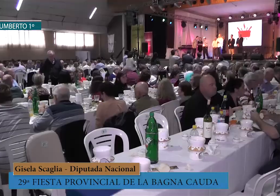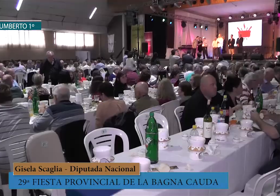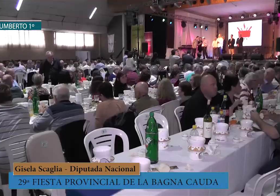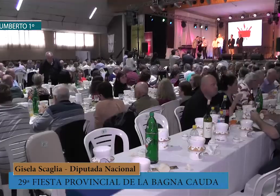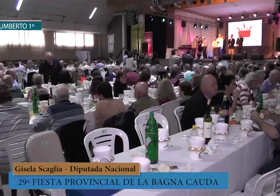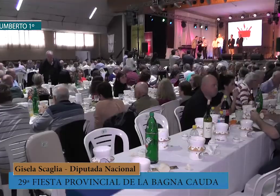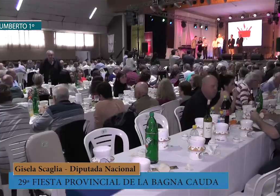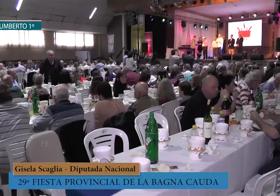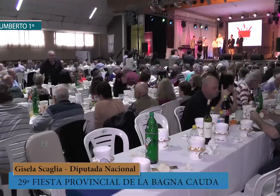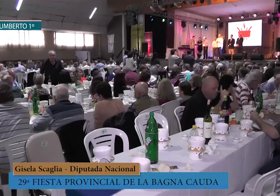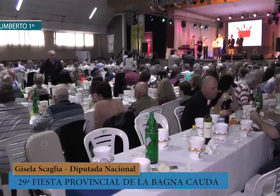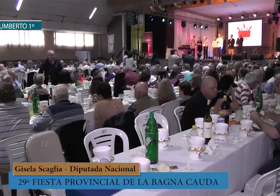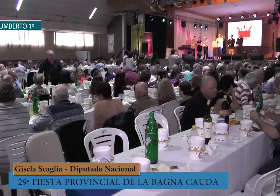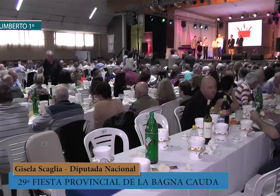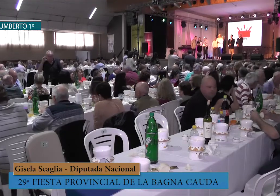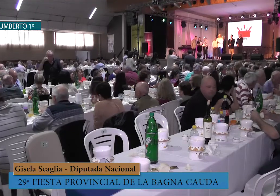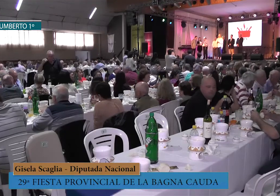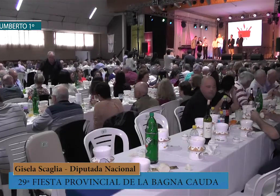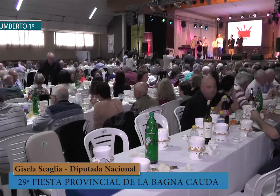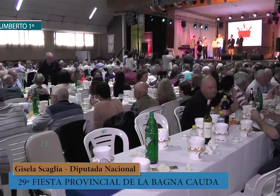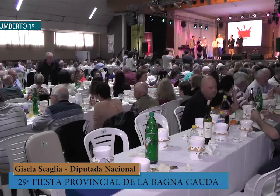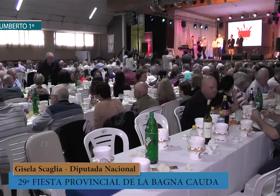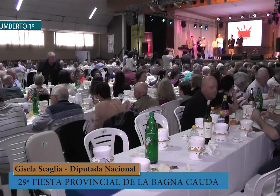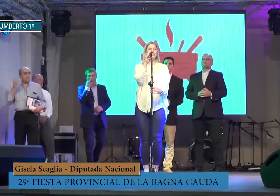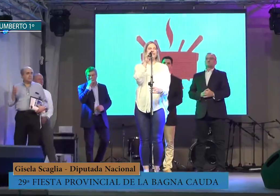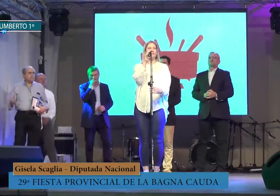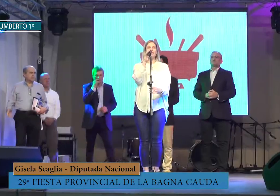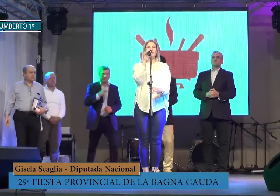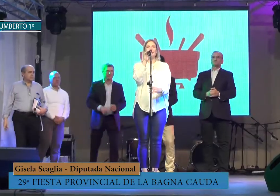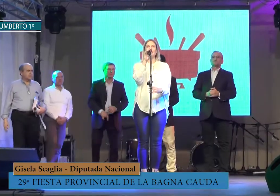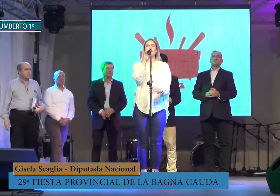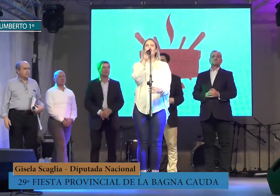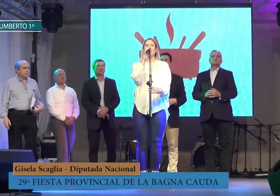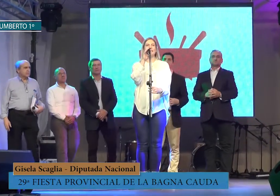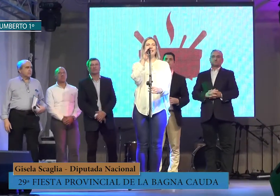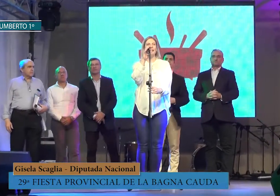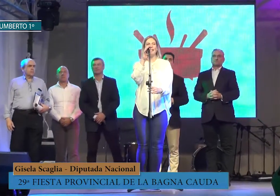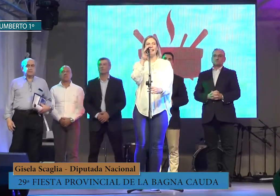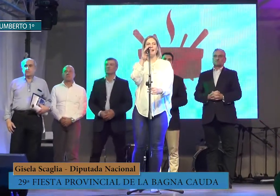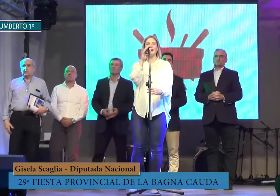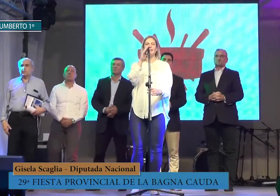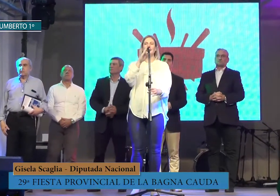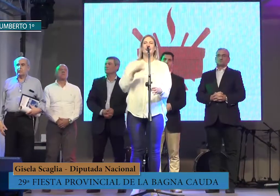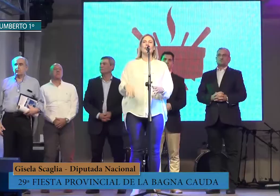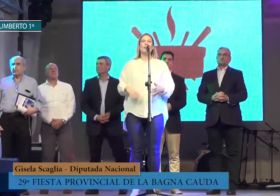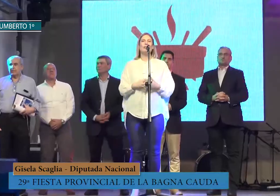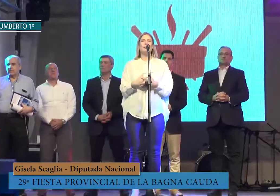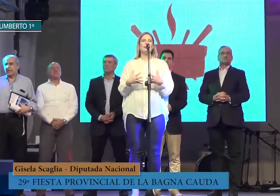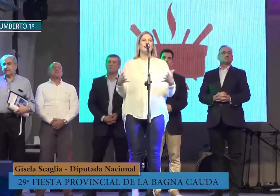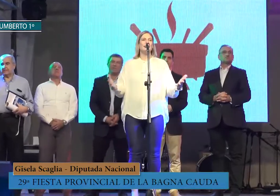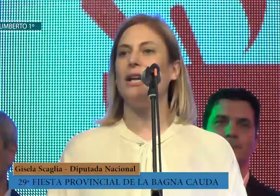y premiada por su calidad, por su forma, por el amor. Me encantó eso, ¿no? Que cuando uno come baña cauda está comiendo